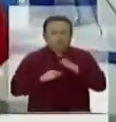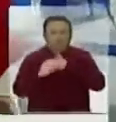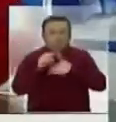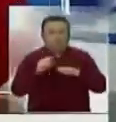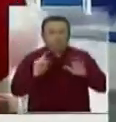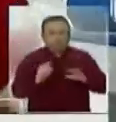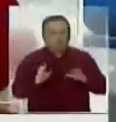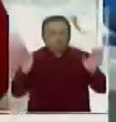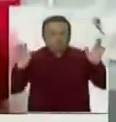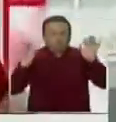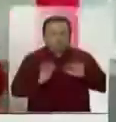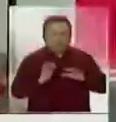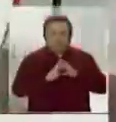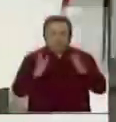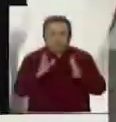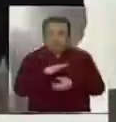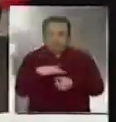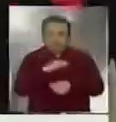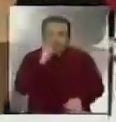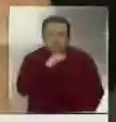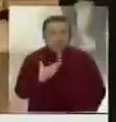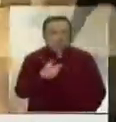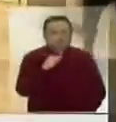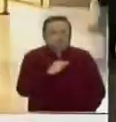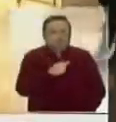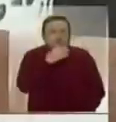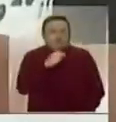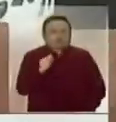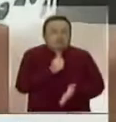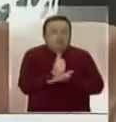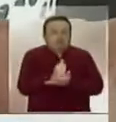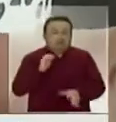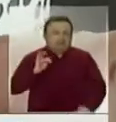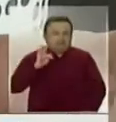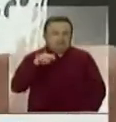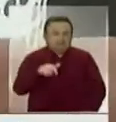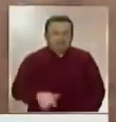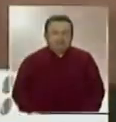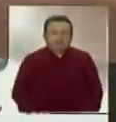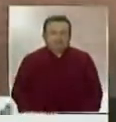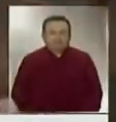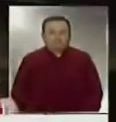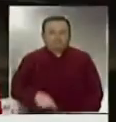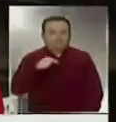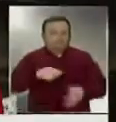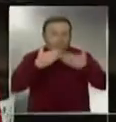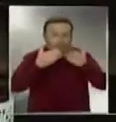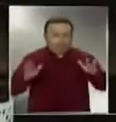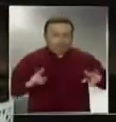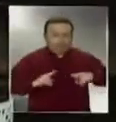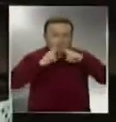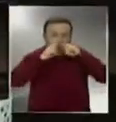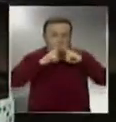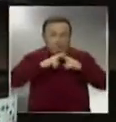metro, un punto que era bastante complejo. Escuchemos las palabras que hubo entonces del alcalde de Cerrillos. Con esta apertura del